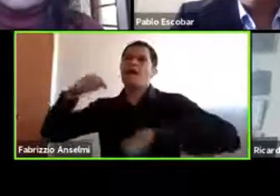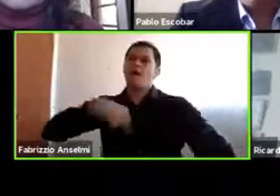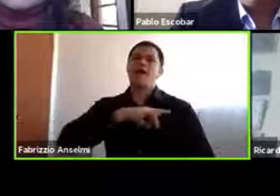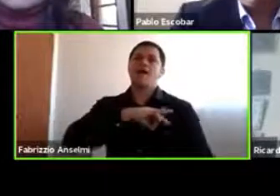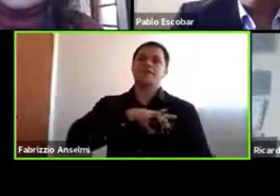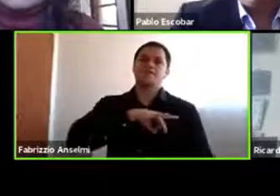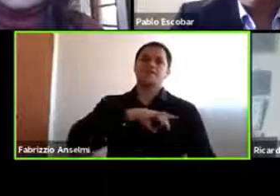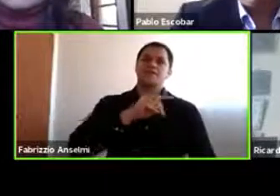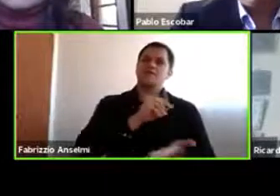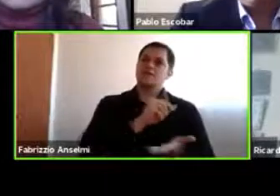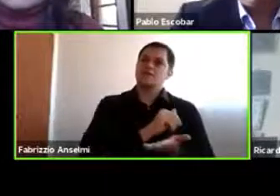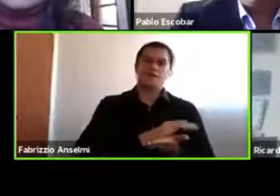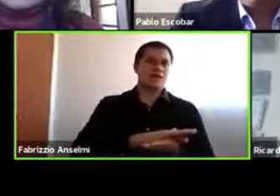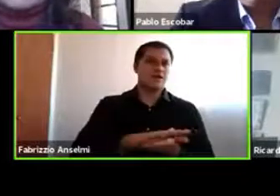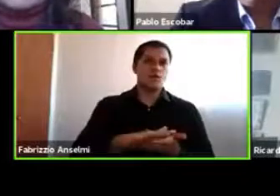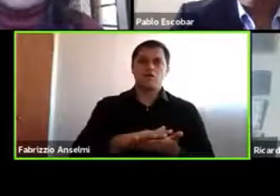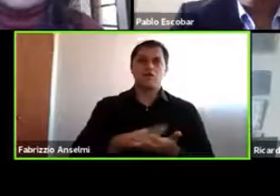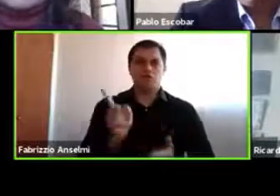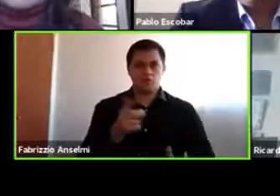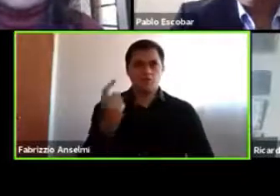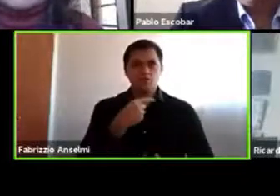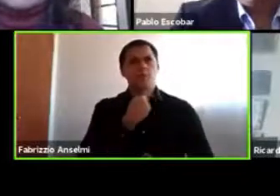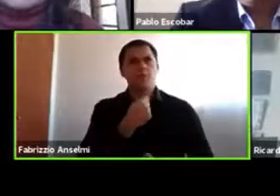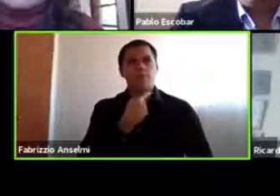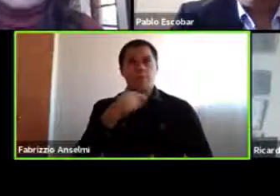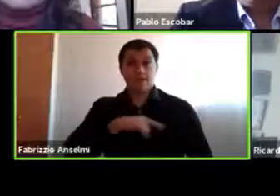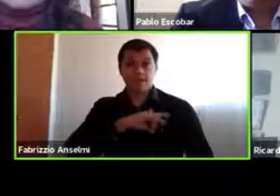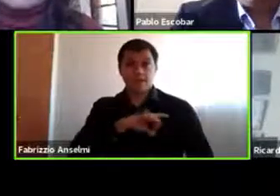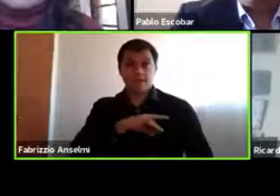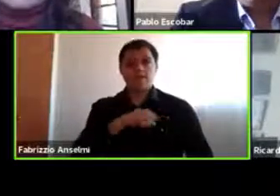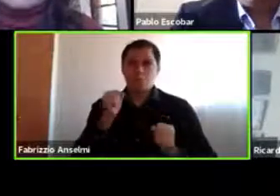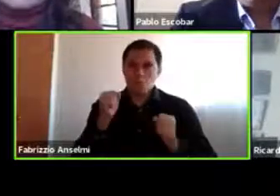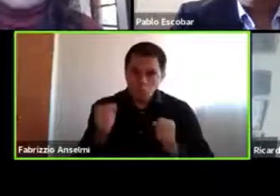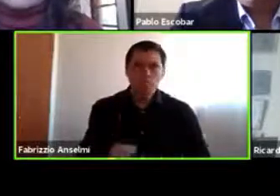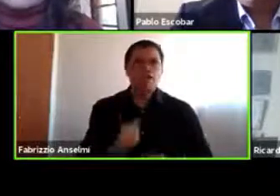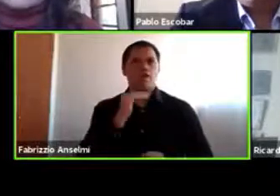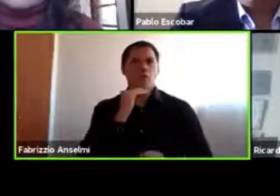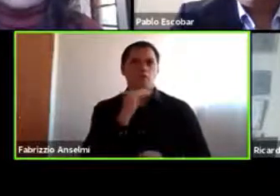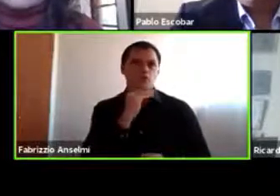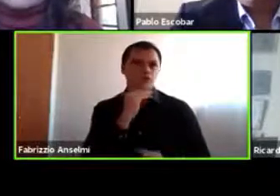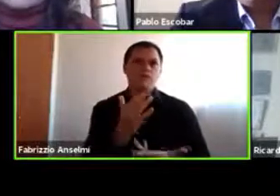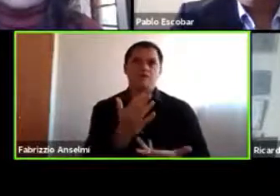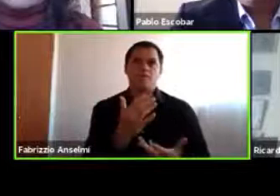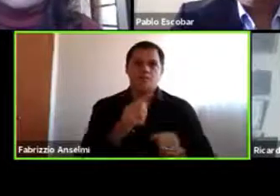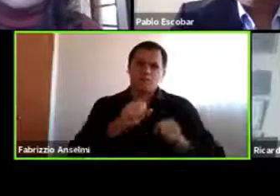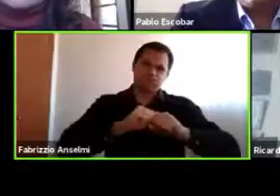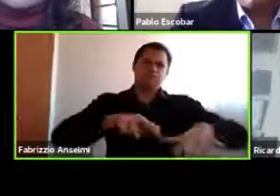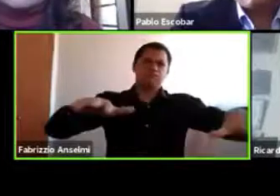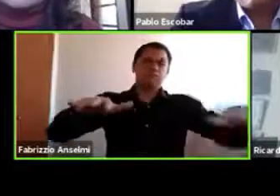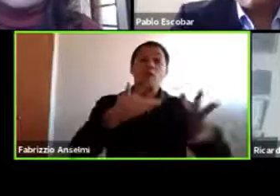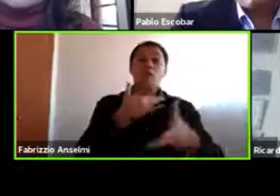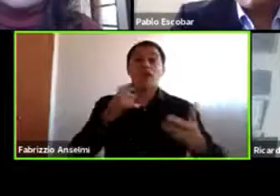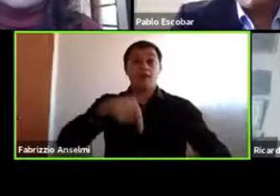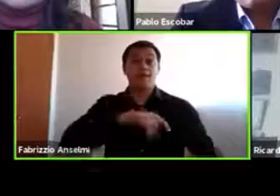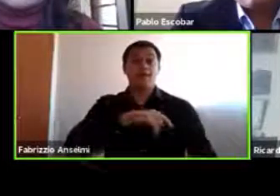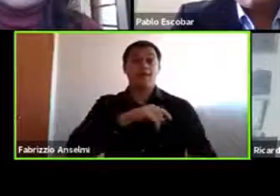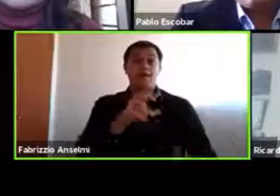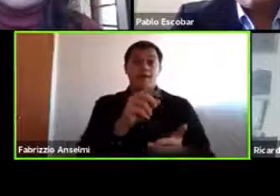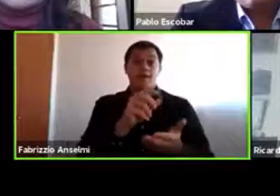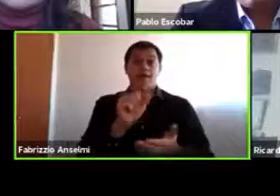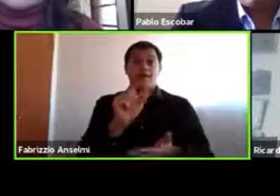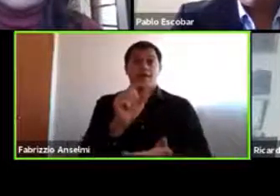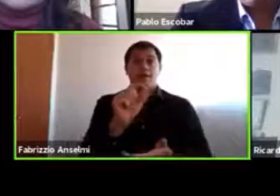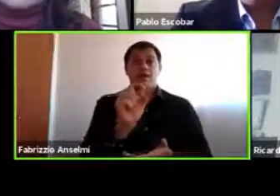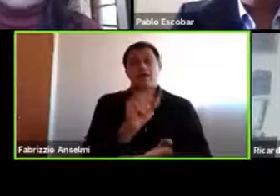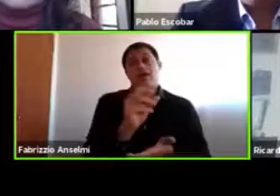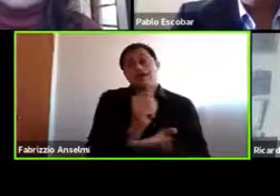se use, y se use ojalá lo más masivamente posible, porque aquí es gratis. En todos los demás países de habla hispana, por si hay